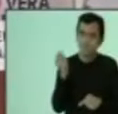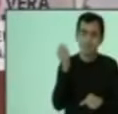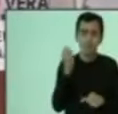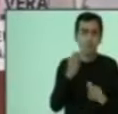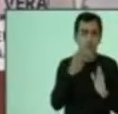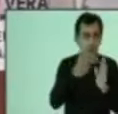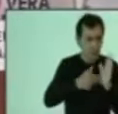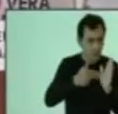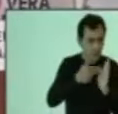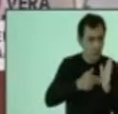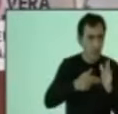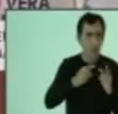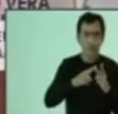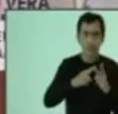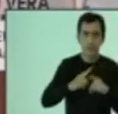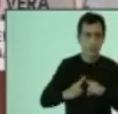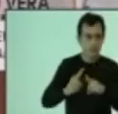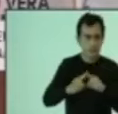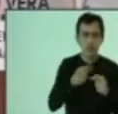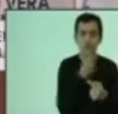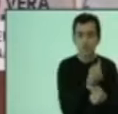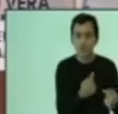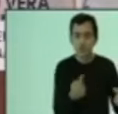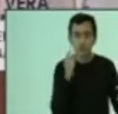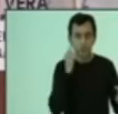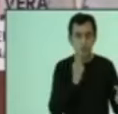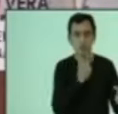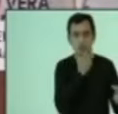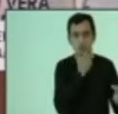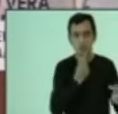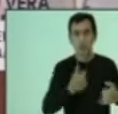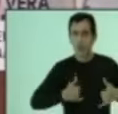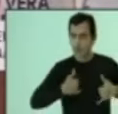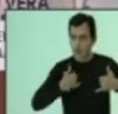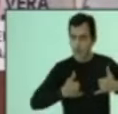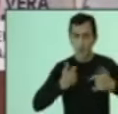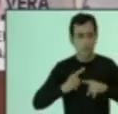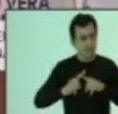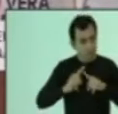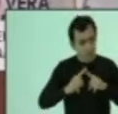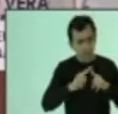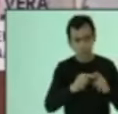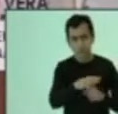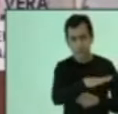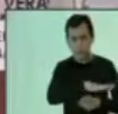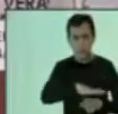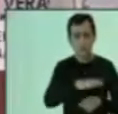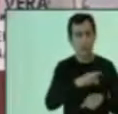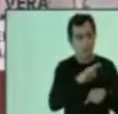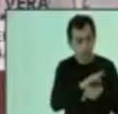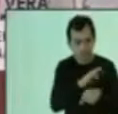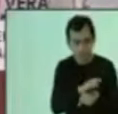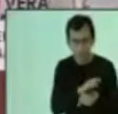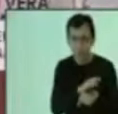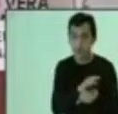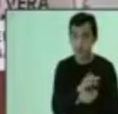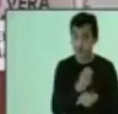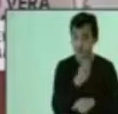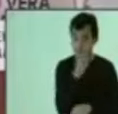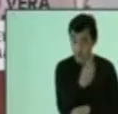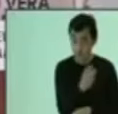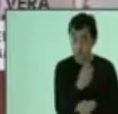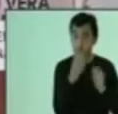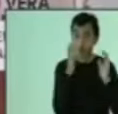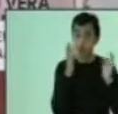talleres de capacitación para las niñas, niños y adolescentes, de lo cual subyace un mecanismo que tiene el sistema